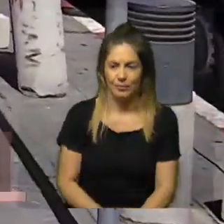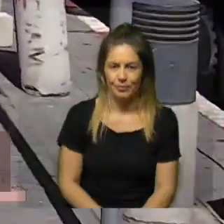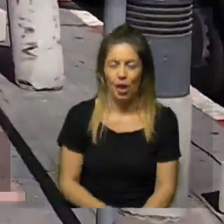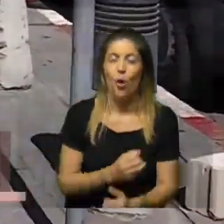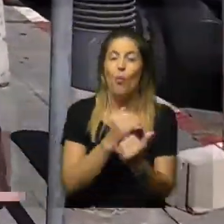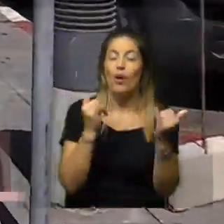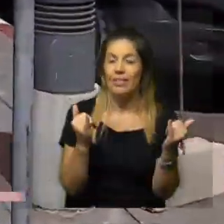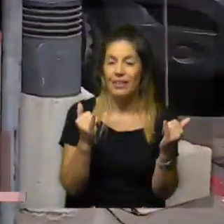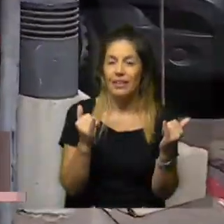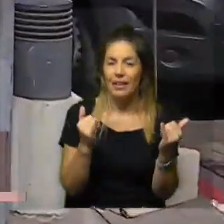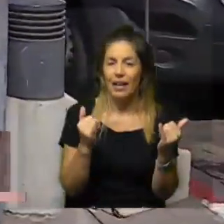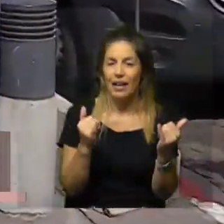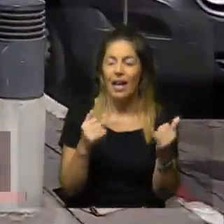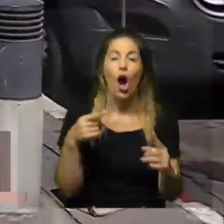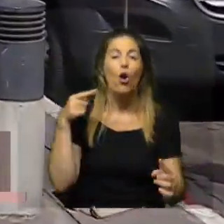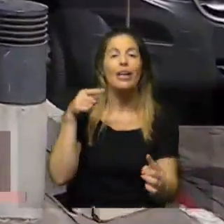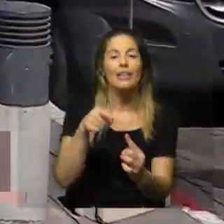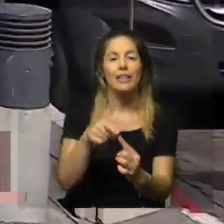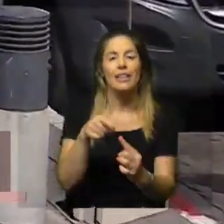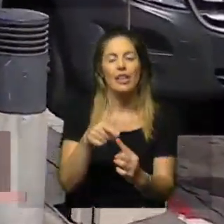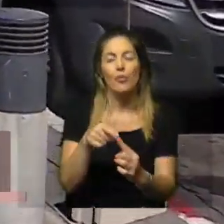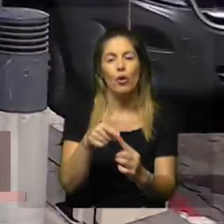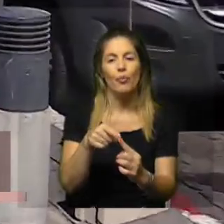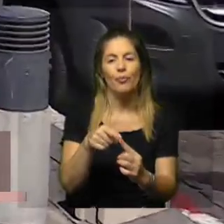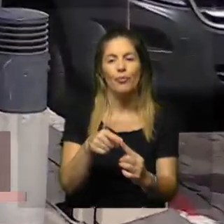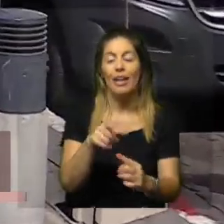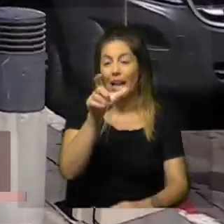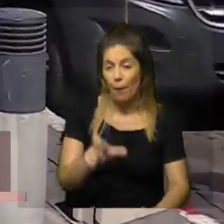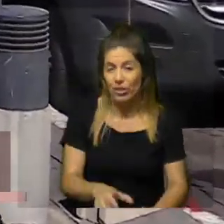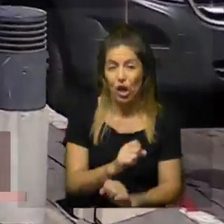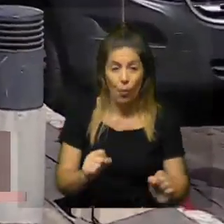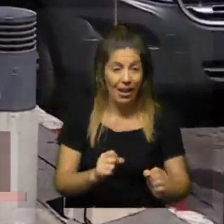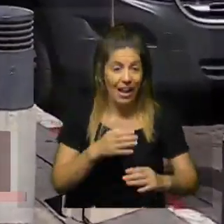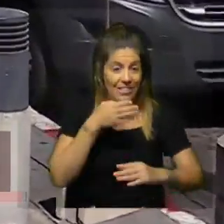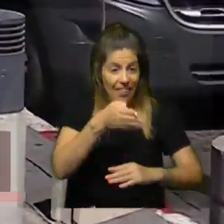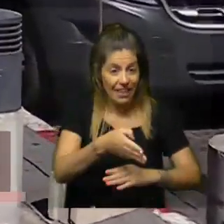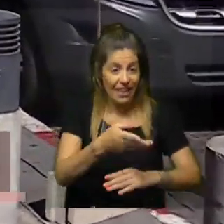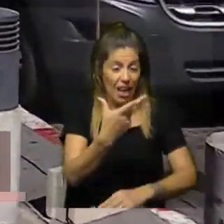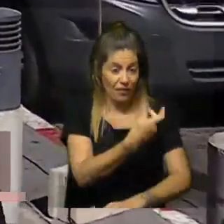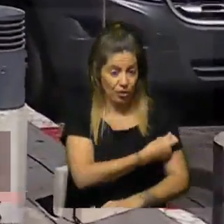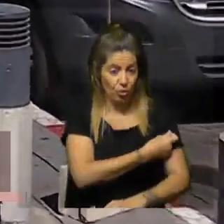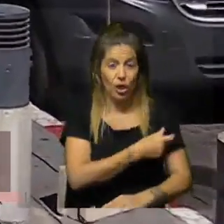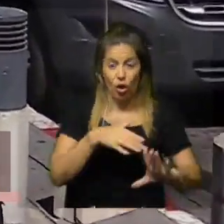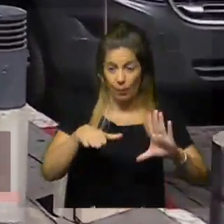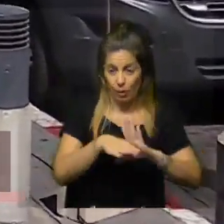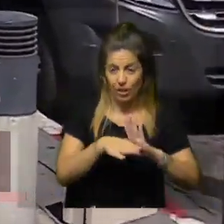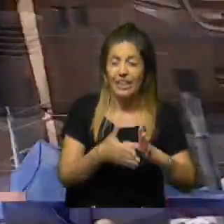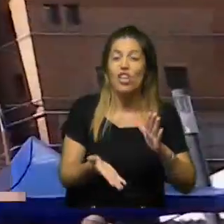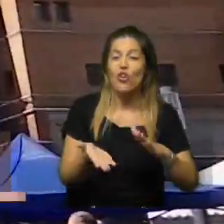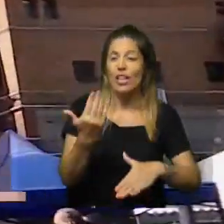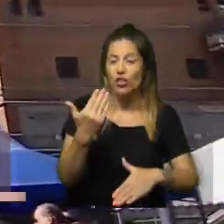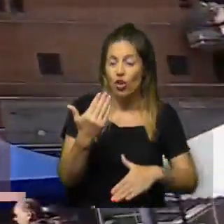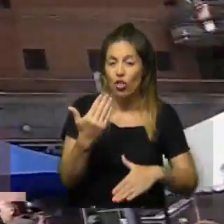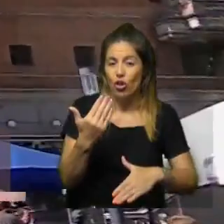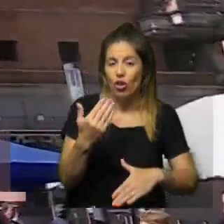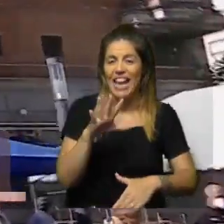día. Bueno, el objetivo es que la gente pueda acceder a la dosis correspondiente, sobre todo